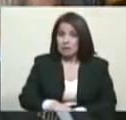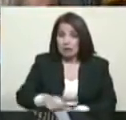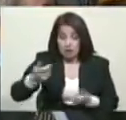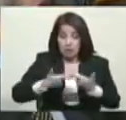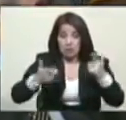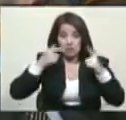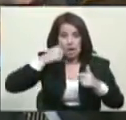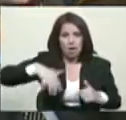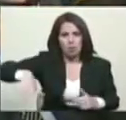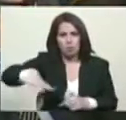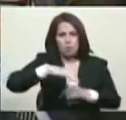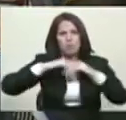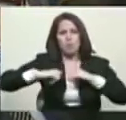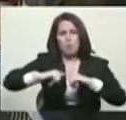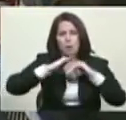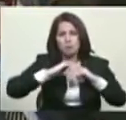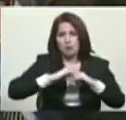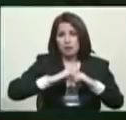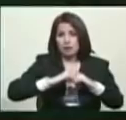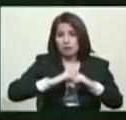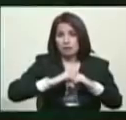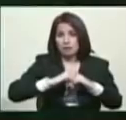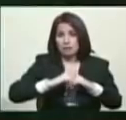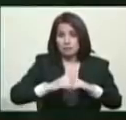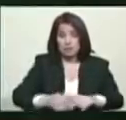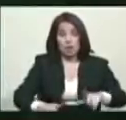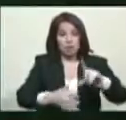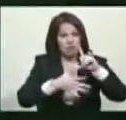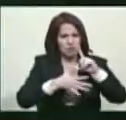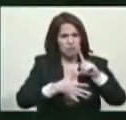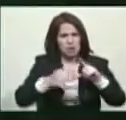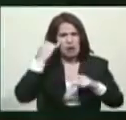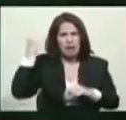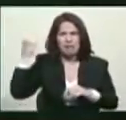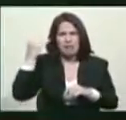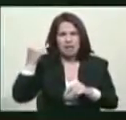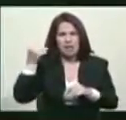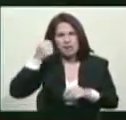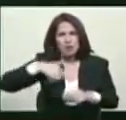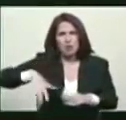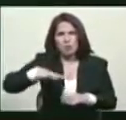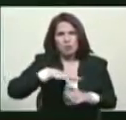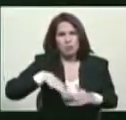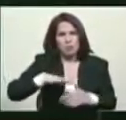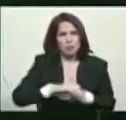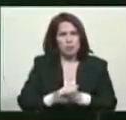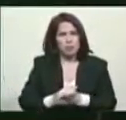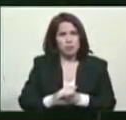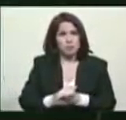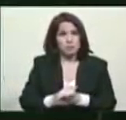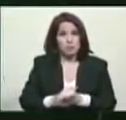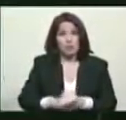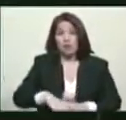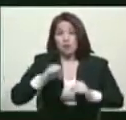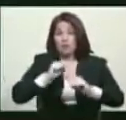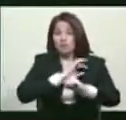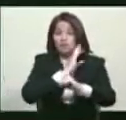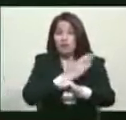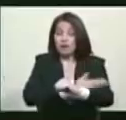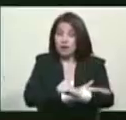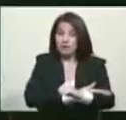la igualdad y sobre todo, si somos latinoamericanos, la identidad de nuestros pueblos. Una larga lucha de los